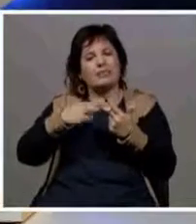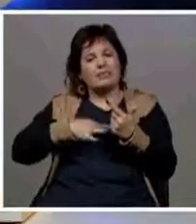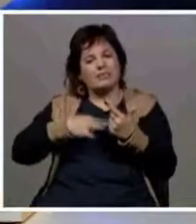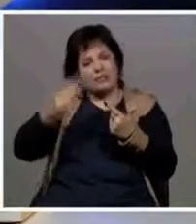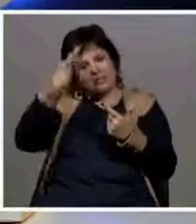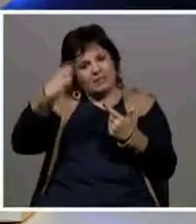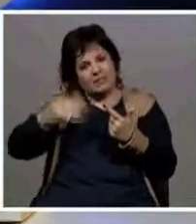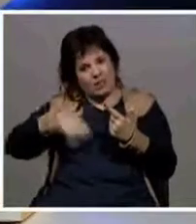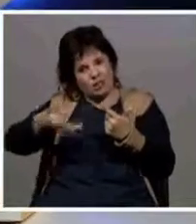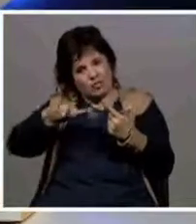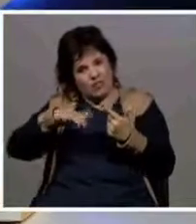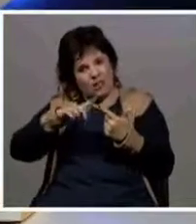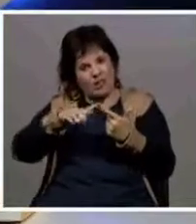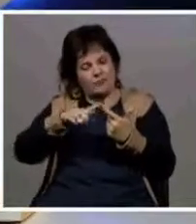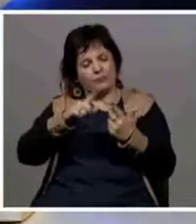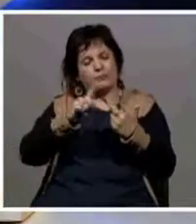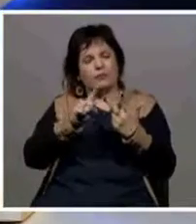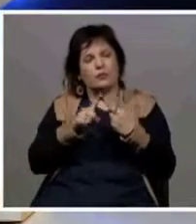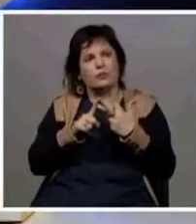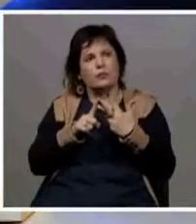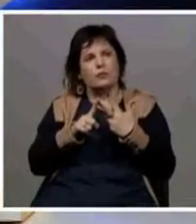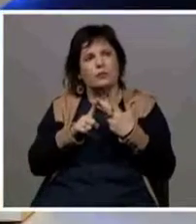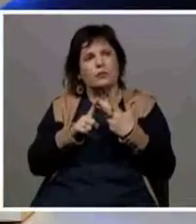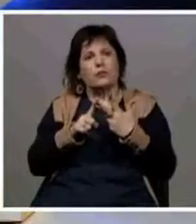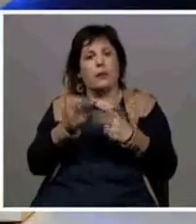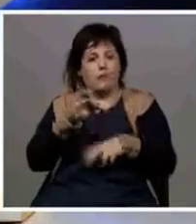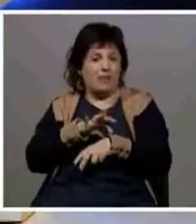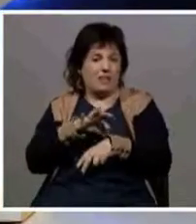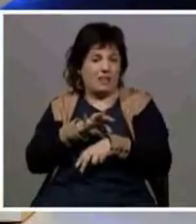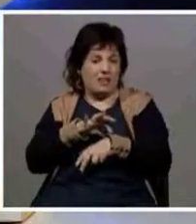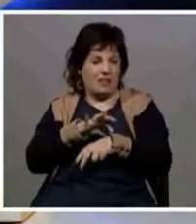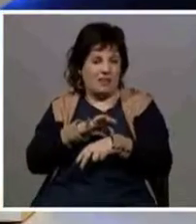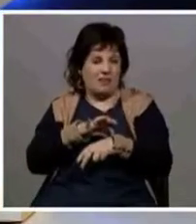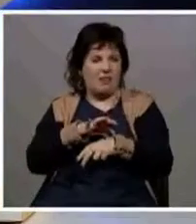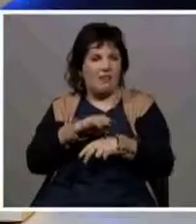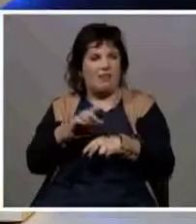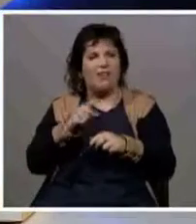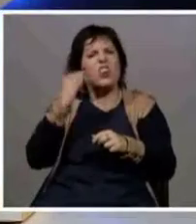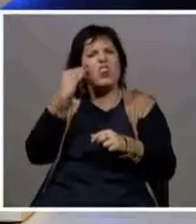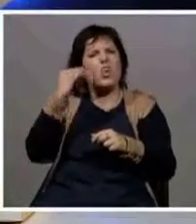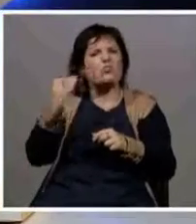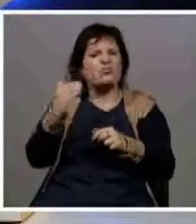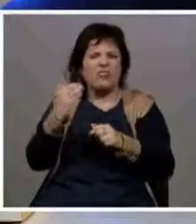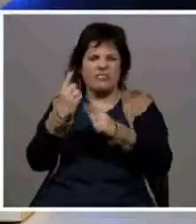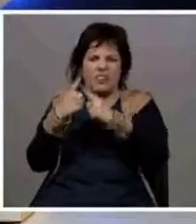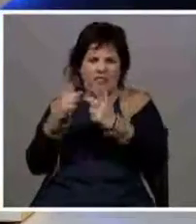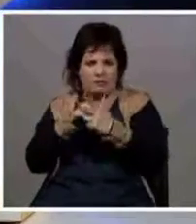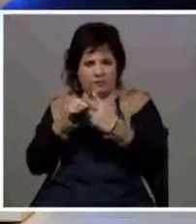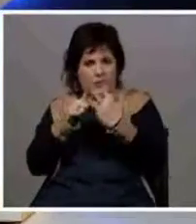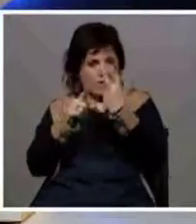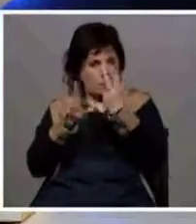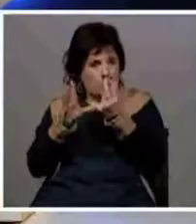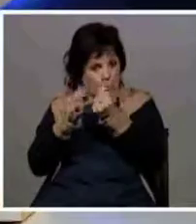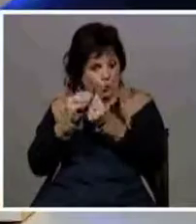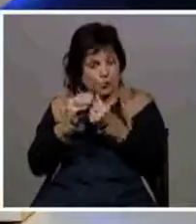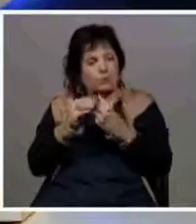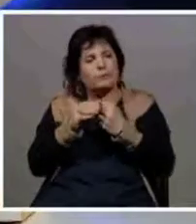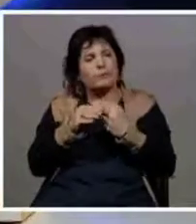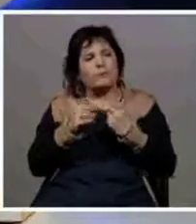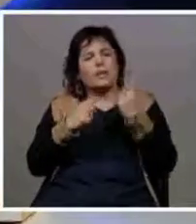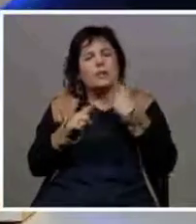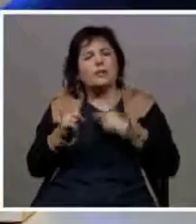sociales a través de su programa de población y facultad de medicina a través de docentes que están en distintas unidades académicas y